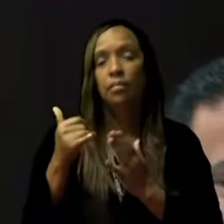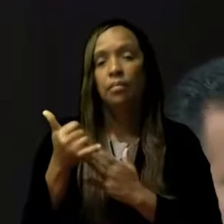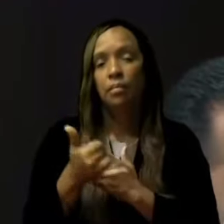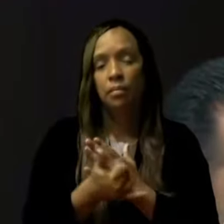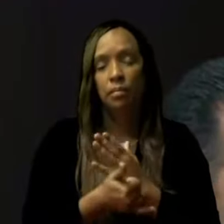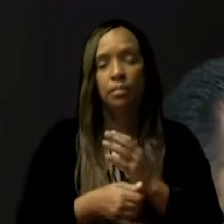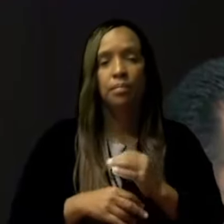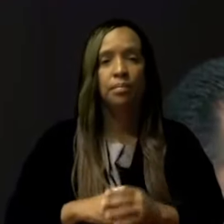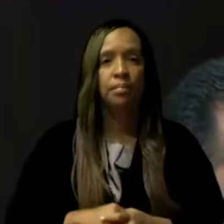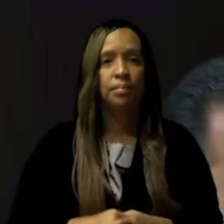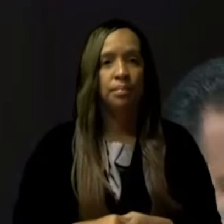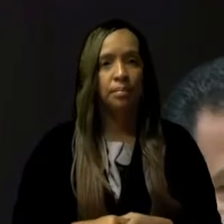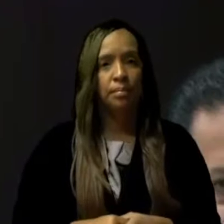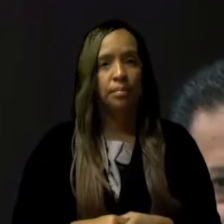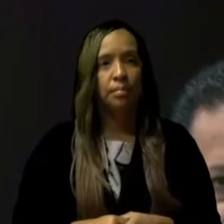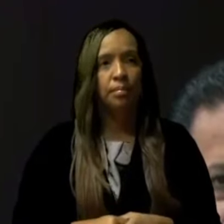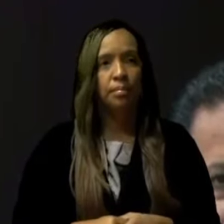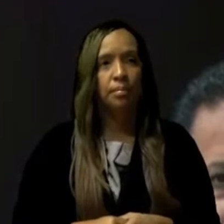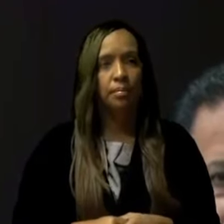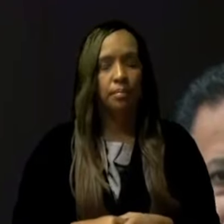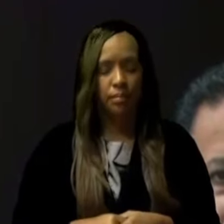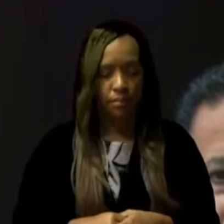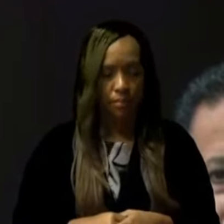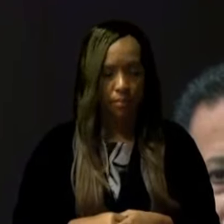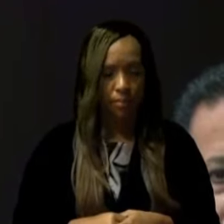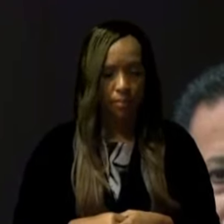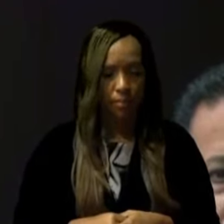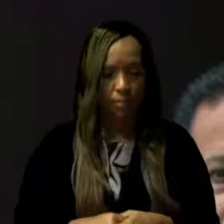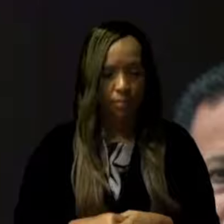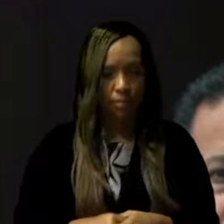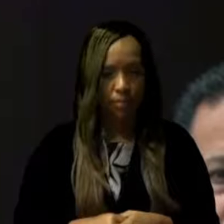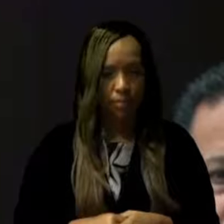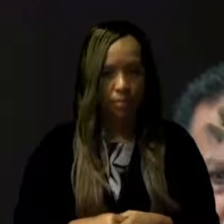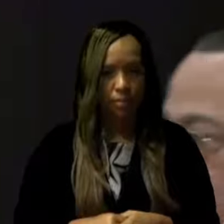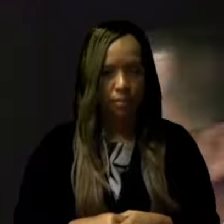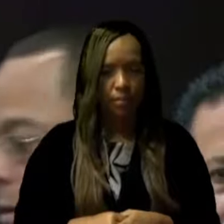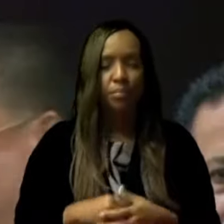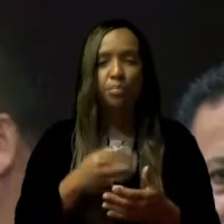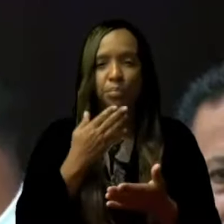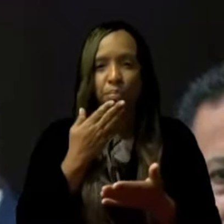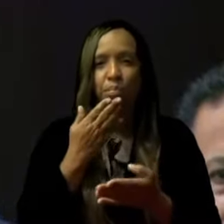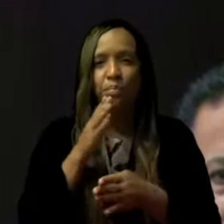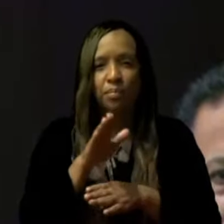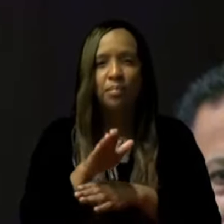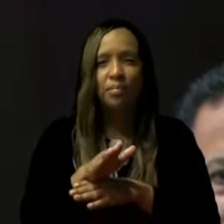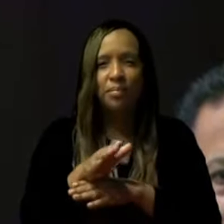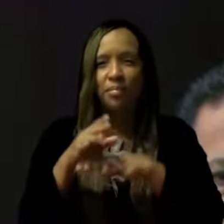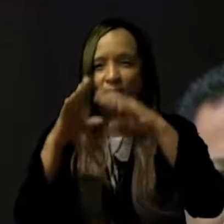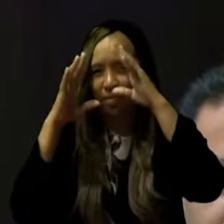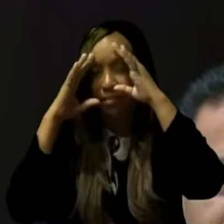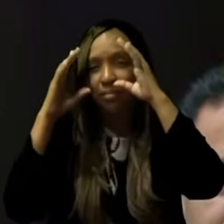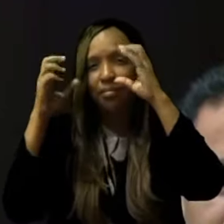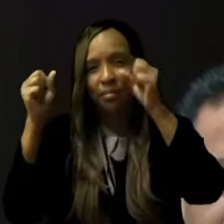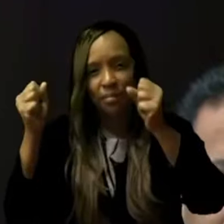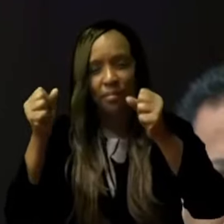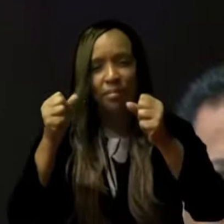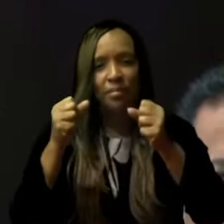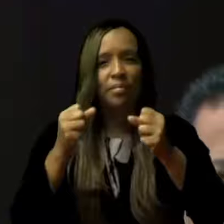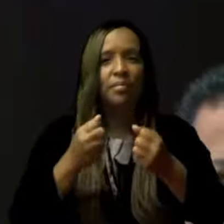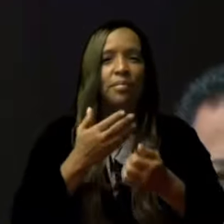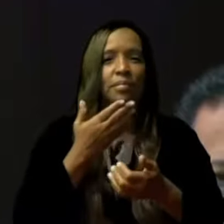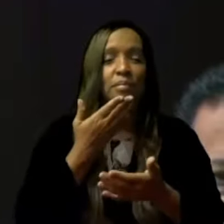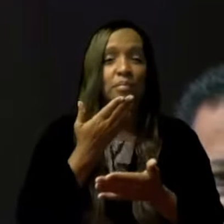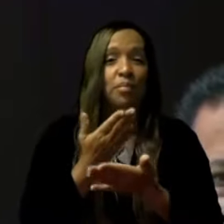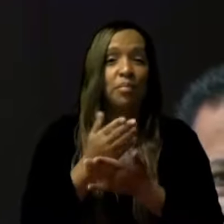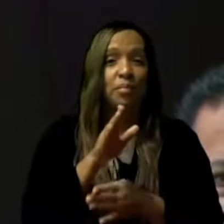distinguidos honorables diputados y diputadas. En esta tarde tomo la palabra para defender este último proyecto que me queda